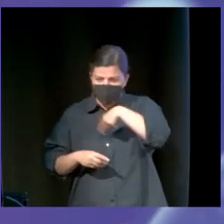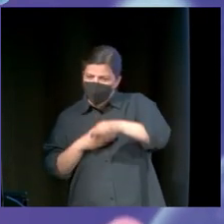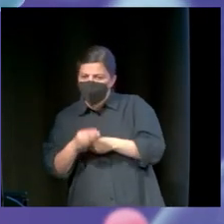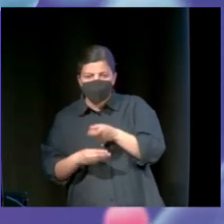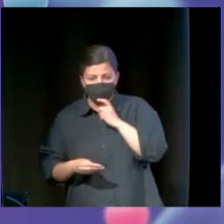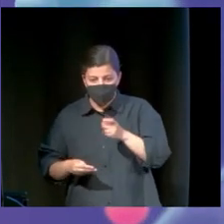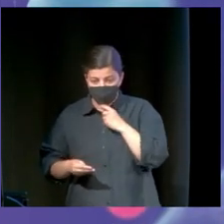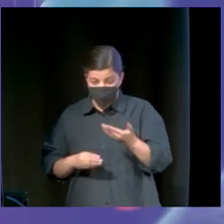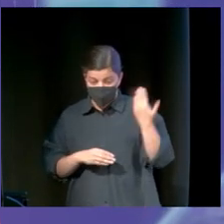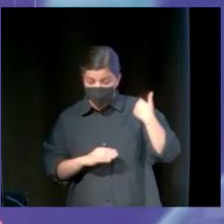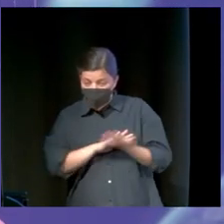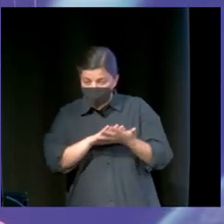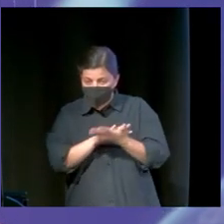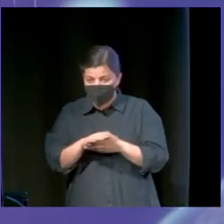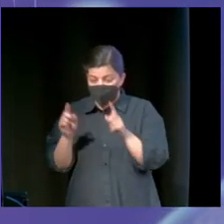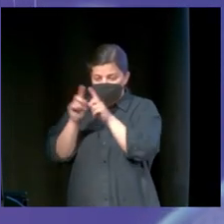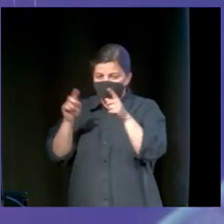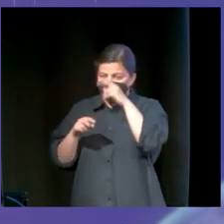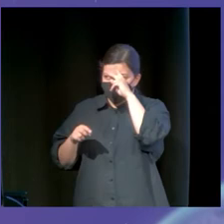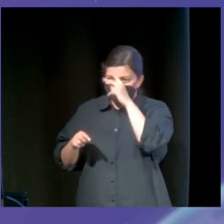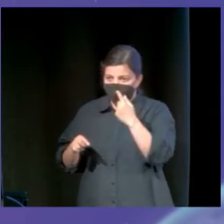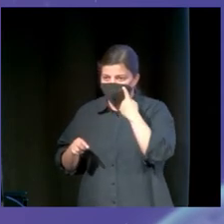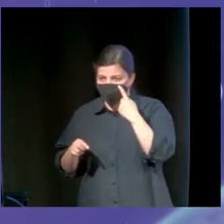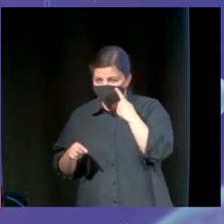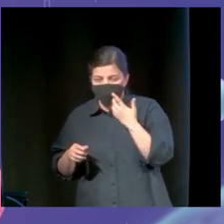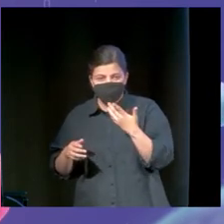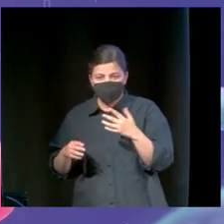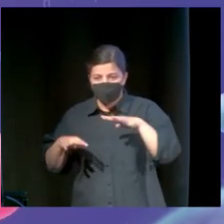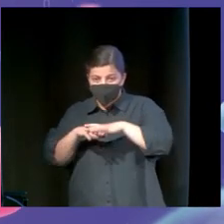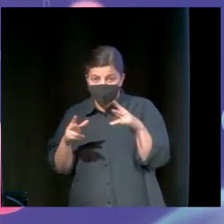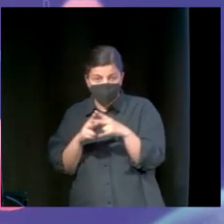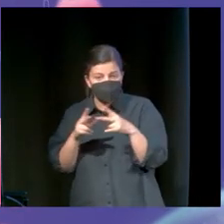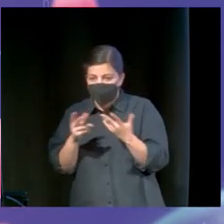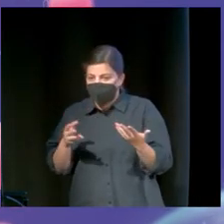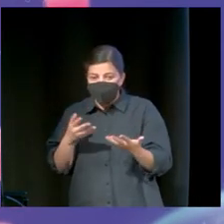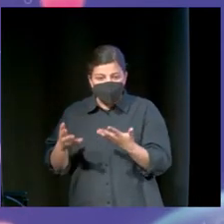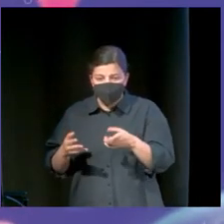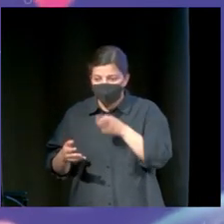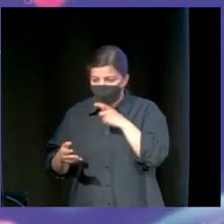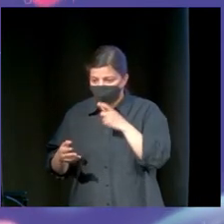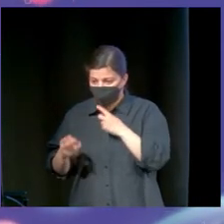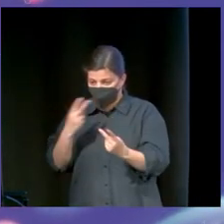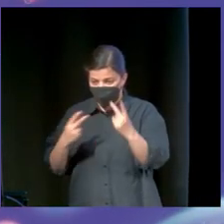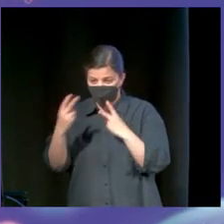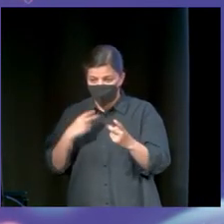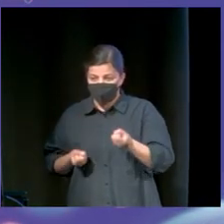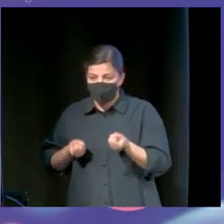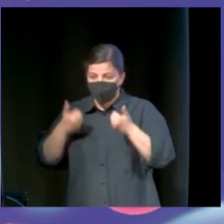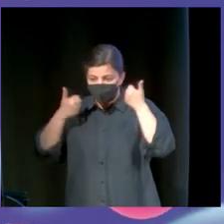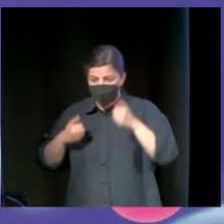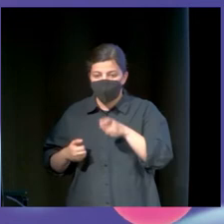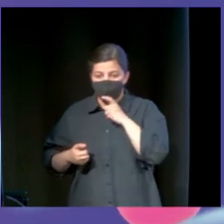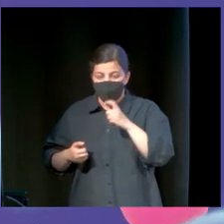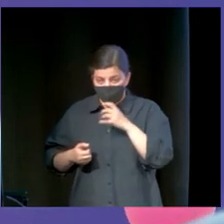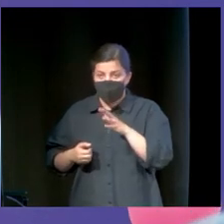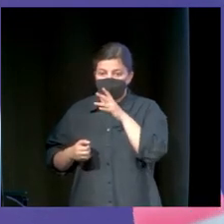hablábamos de las empresas están preocupadas de cómo posicionarse en las redes sociales y cómo comunicarse con los usuarios pues esto va